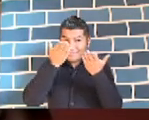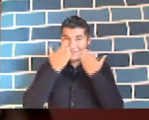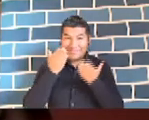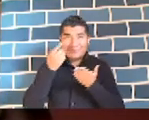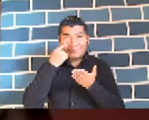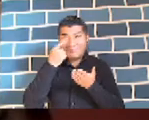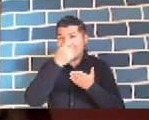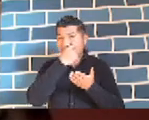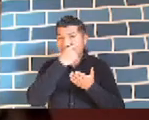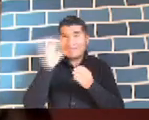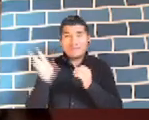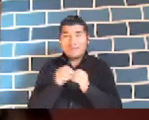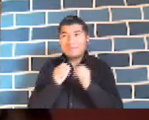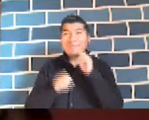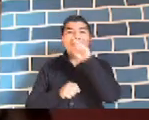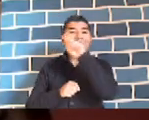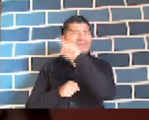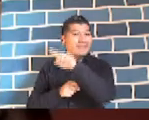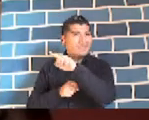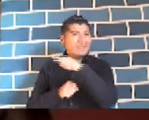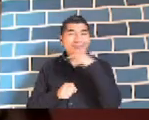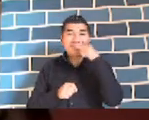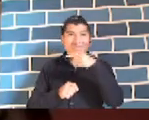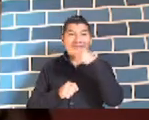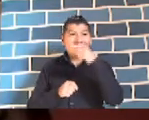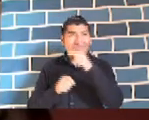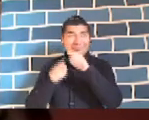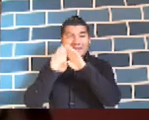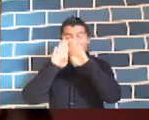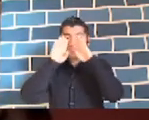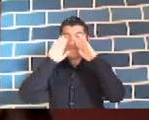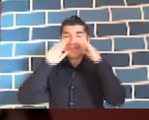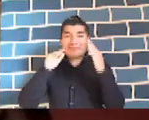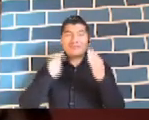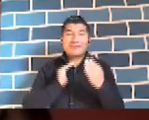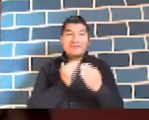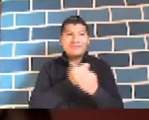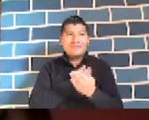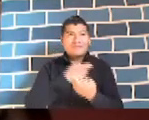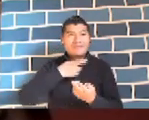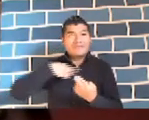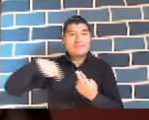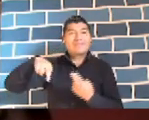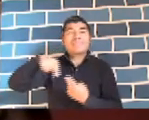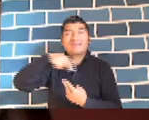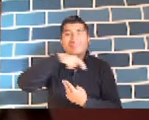la mirada hacia más allá es decir a ampliar nuestras relaciones interpersonales